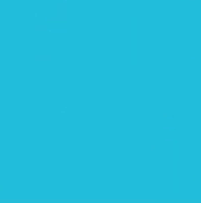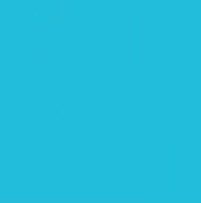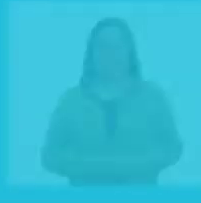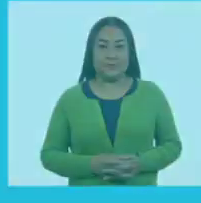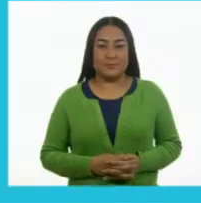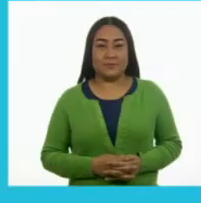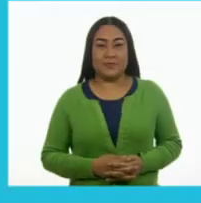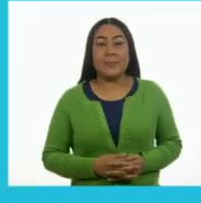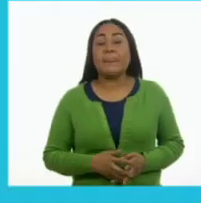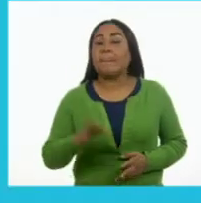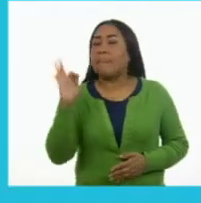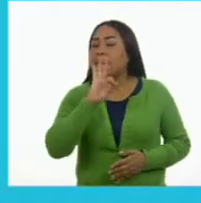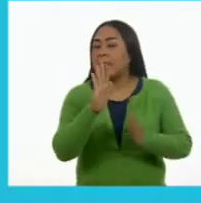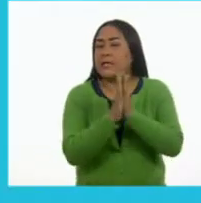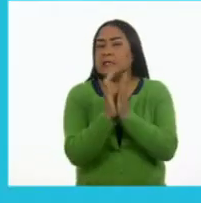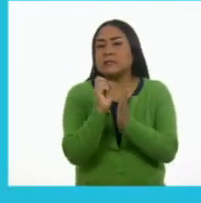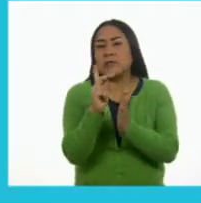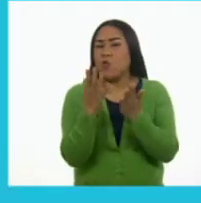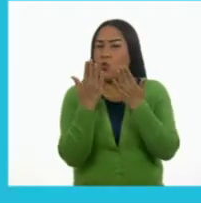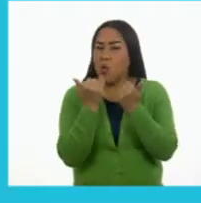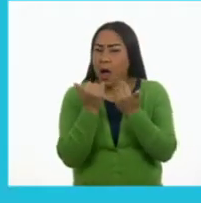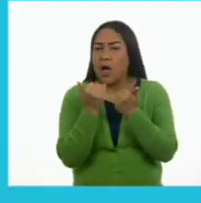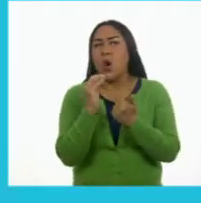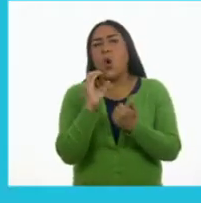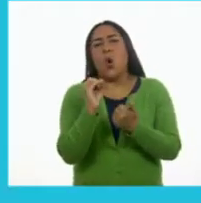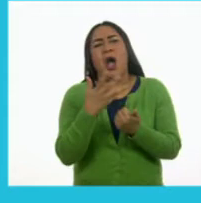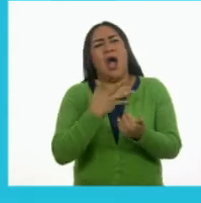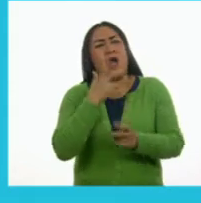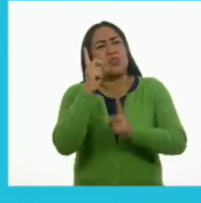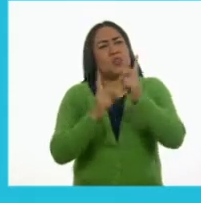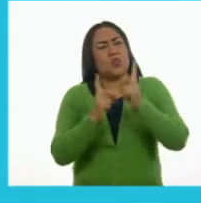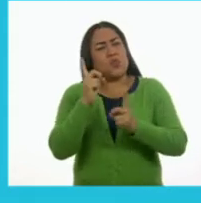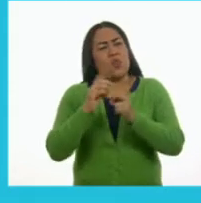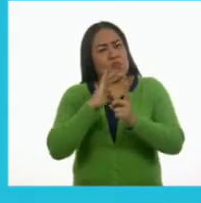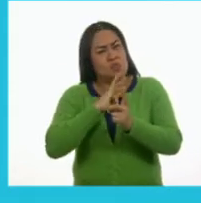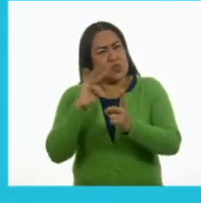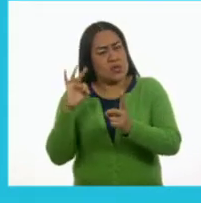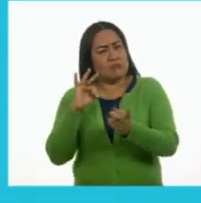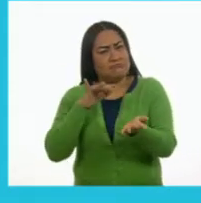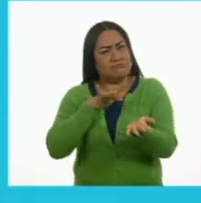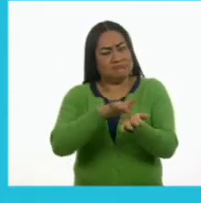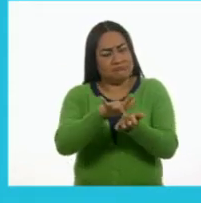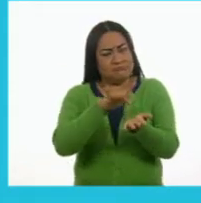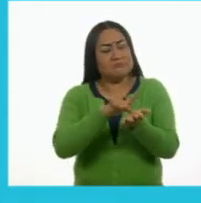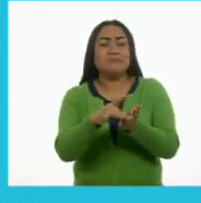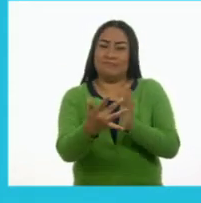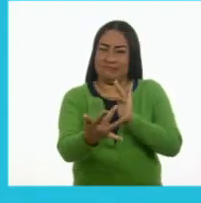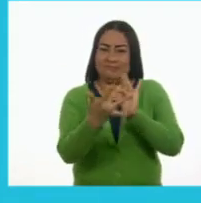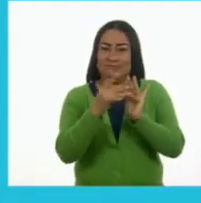Si no tienes el libro de texto o necesitas ayuda para resolver tus dudas, contáctanos.